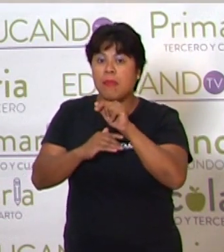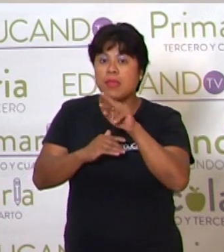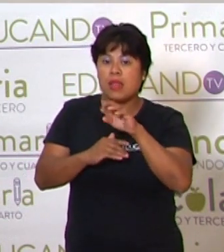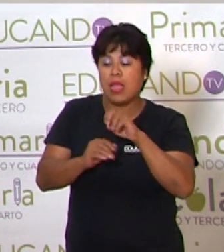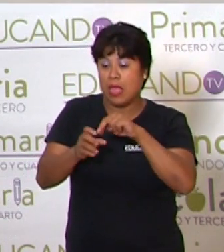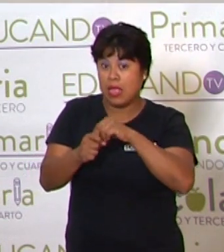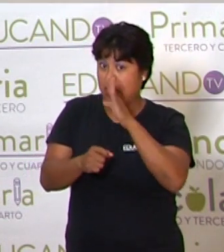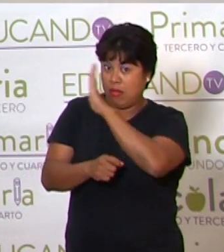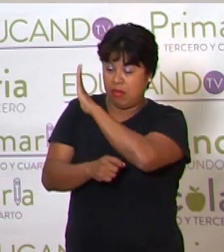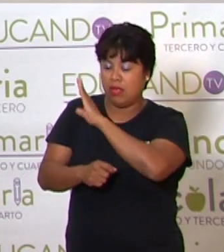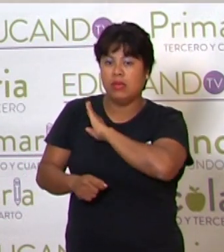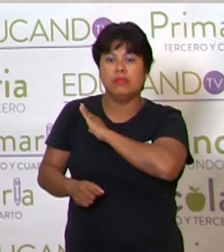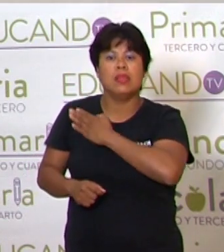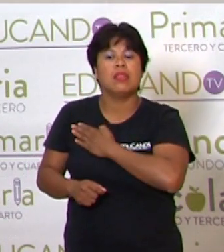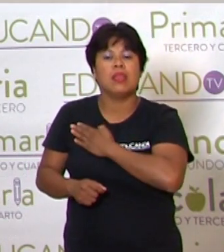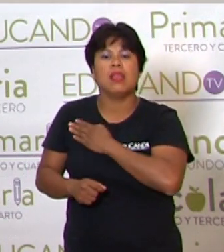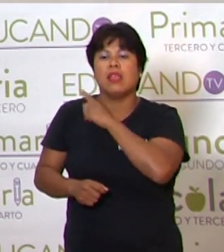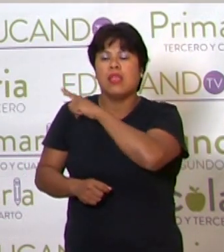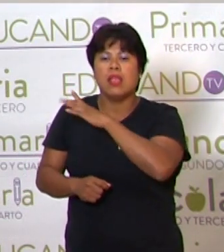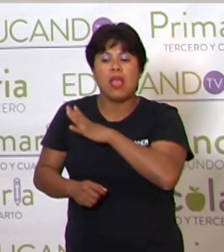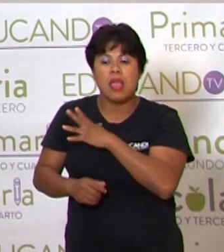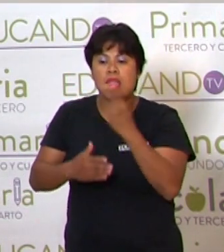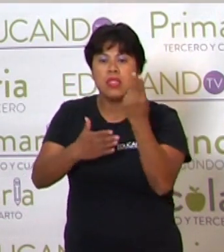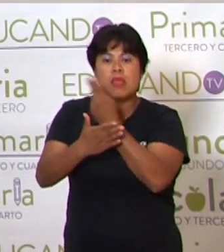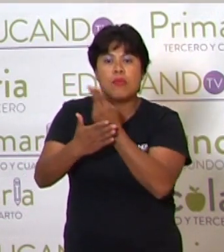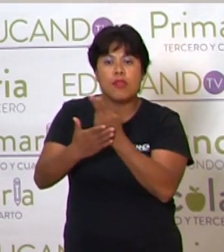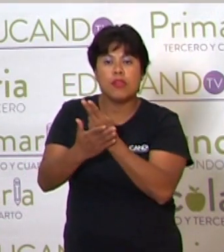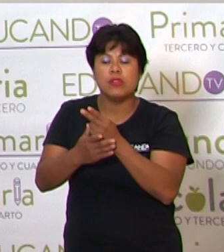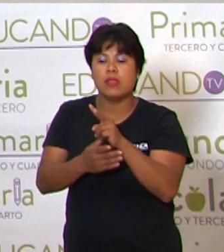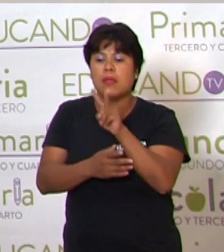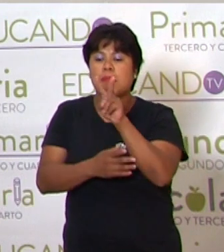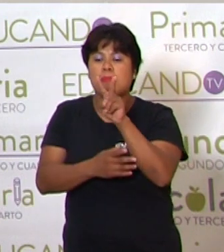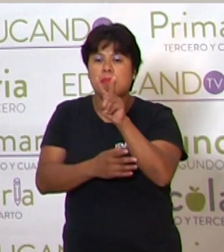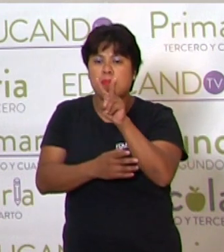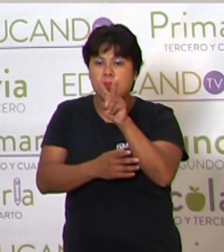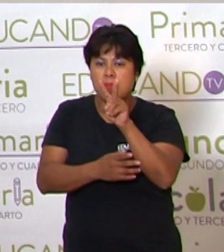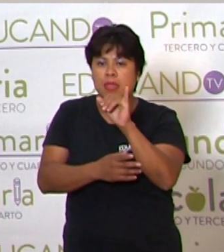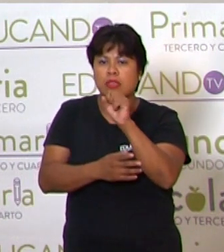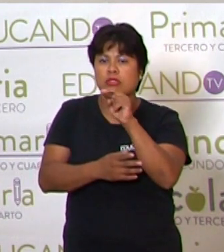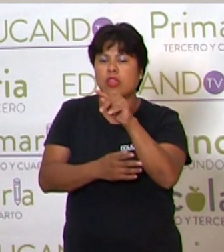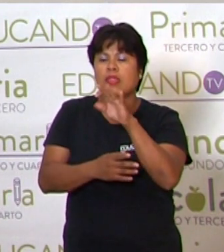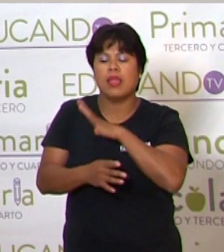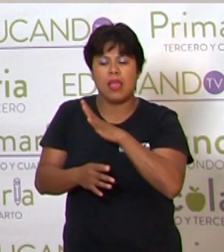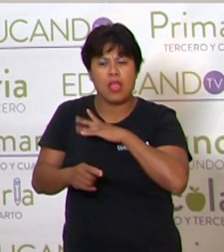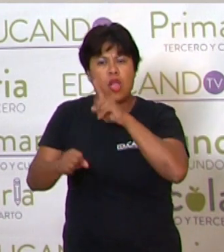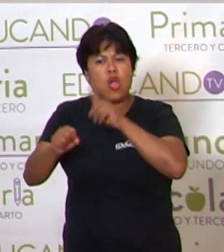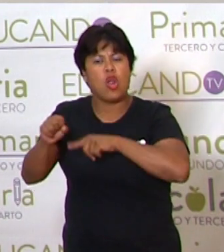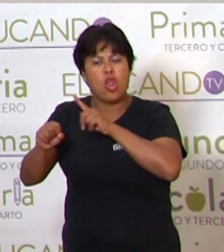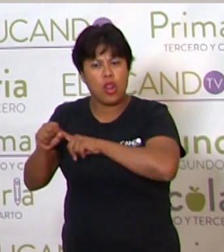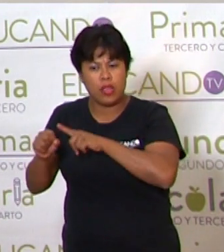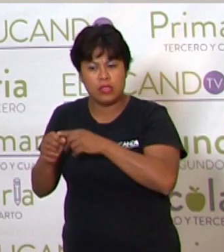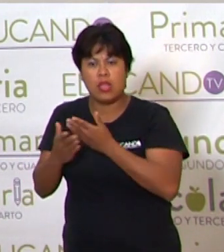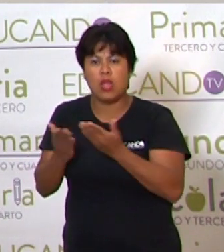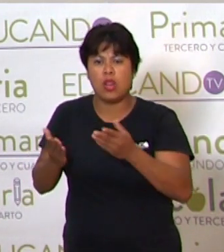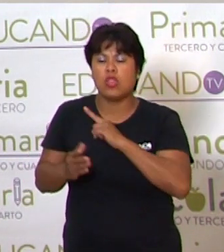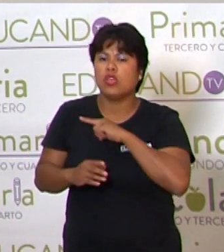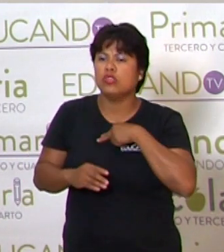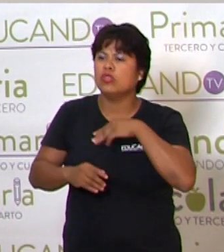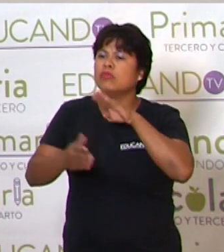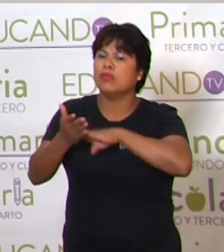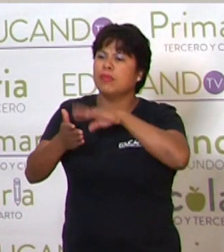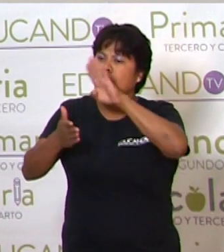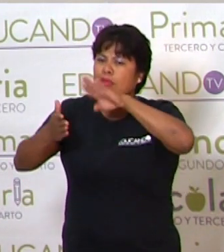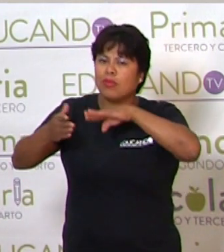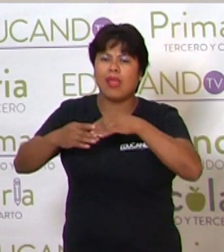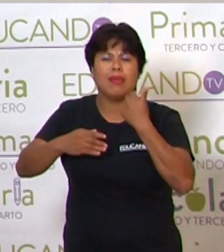España, allí están unos dibujos de unos bisontes que tienen colores. Ahora le llamamos pintura